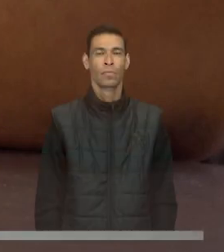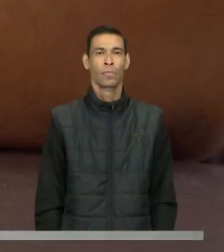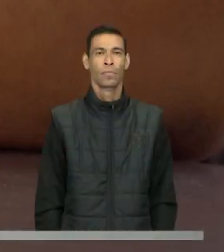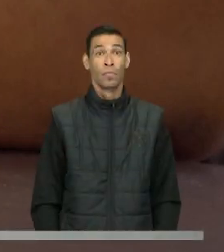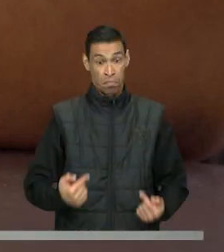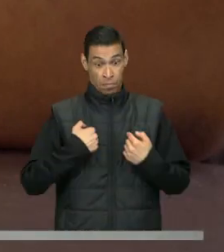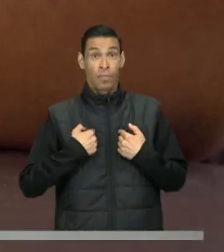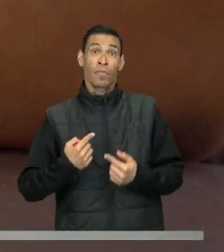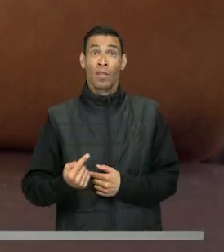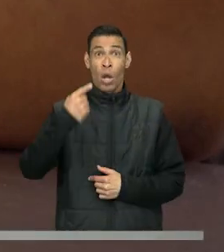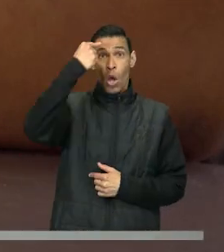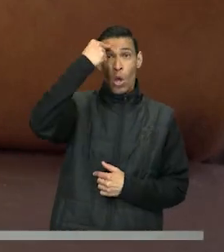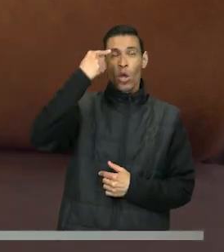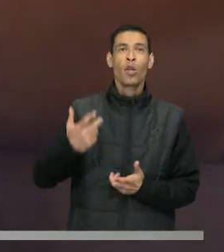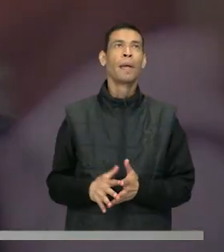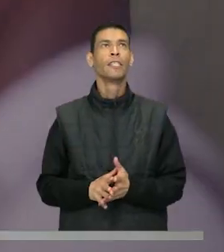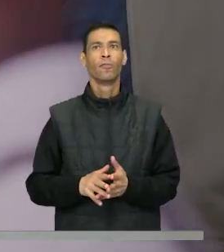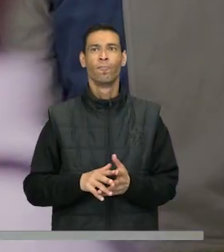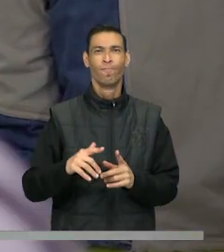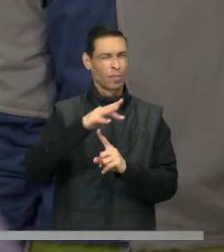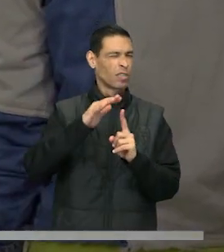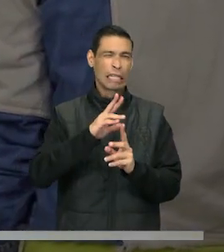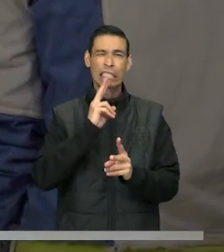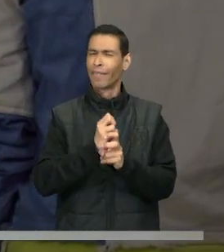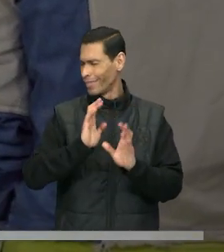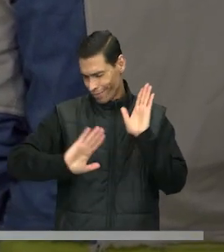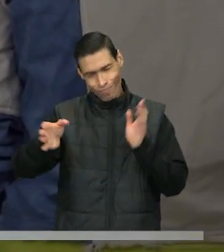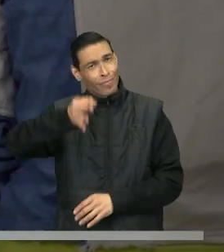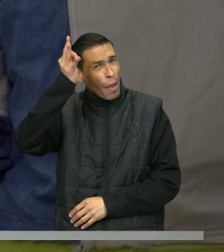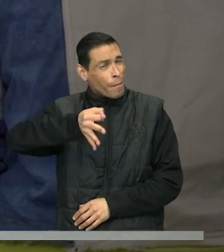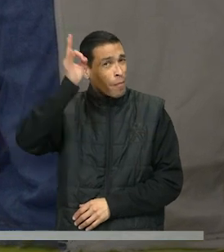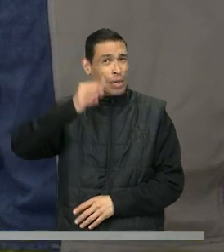Bueno, yo pienso que situaciones difíciles siempre hay. Siempre,